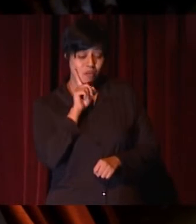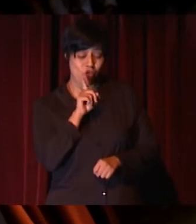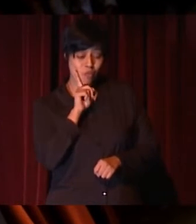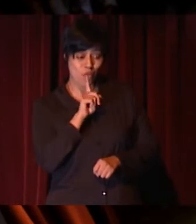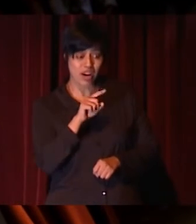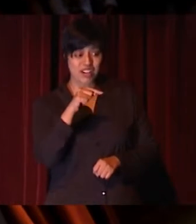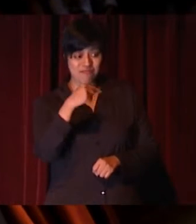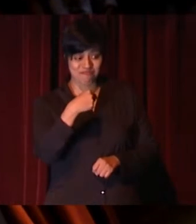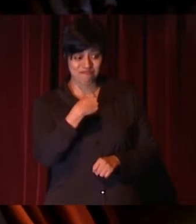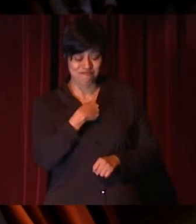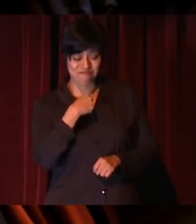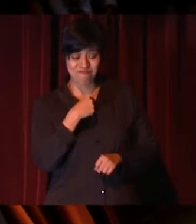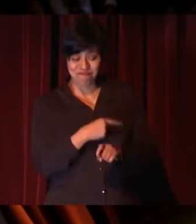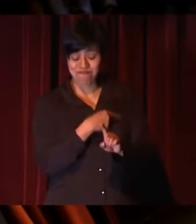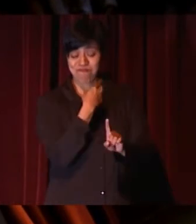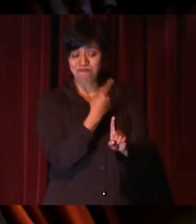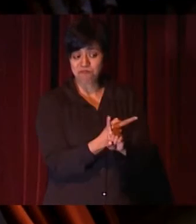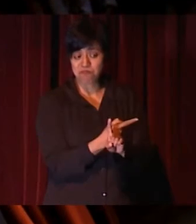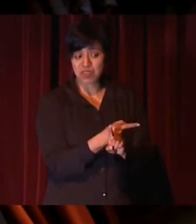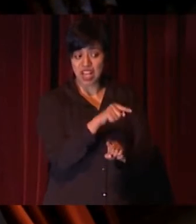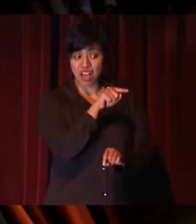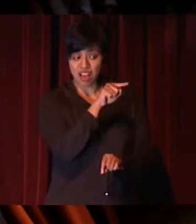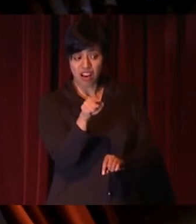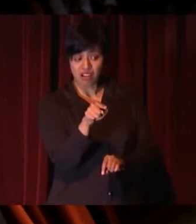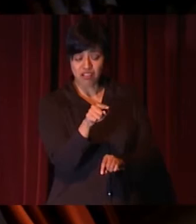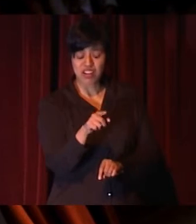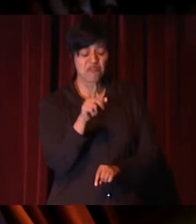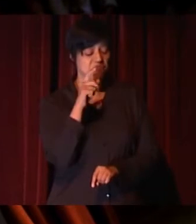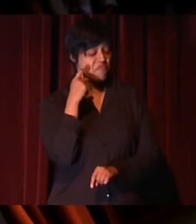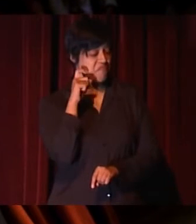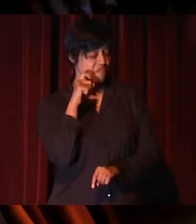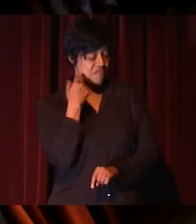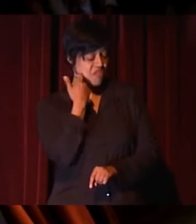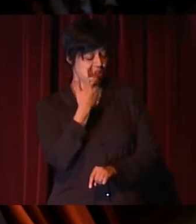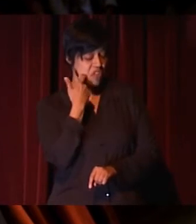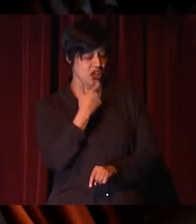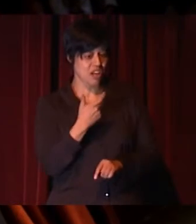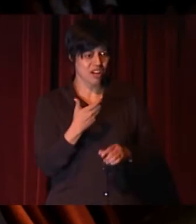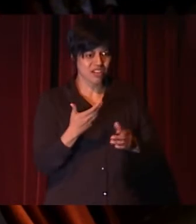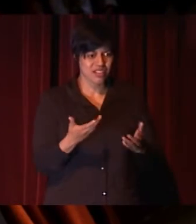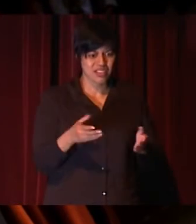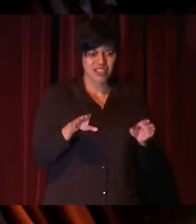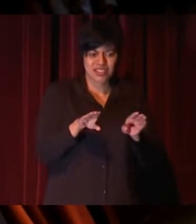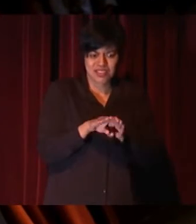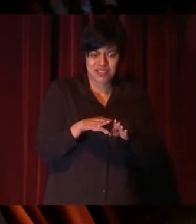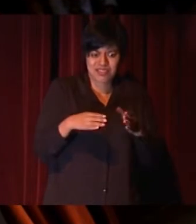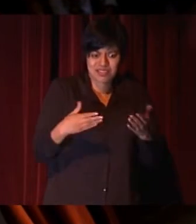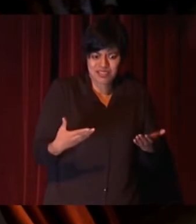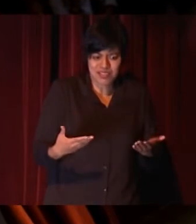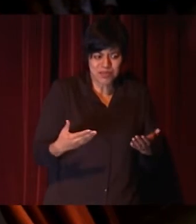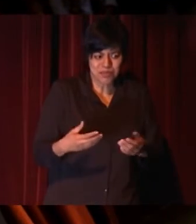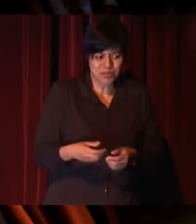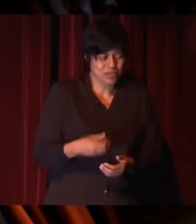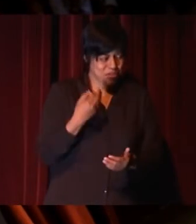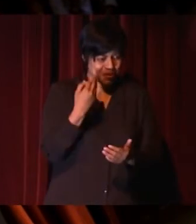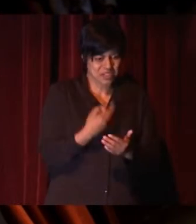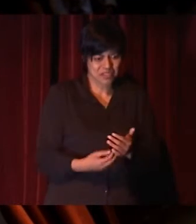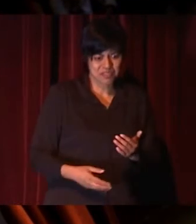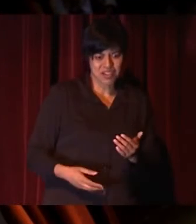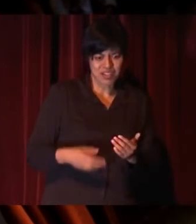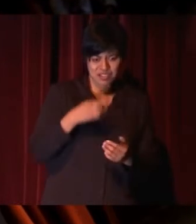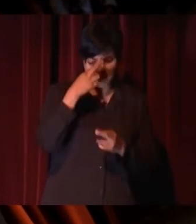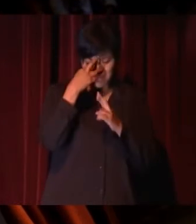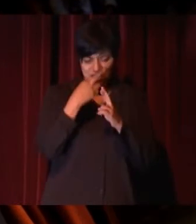aunque no quiera empezaron a bromear sobre como jan a meter algo en su bebida y hacerla suya y eso me sacudió sobremanera